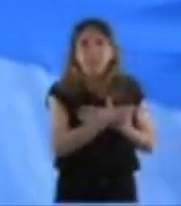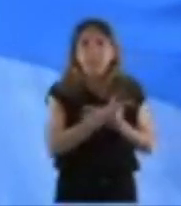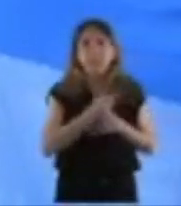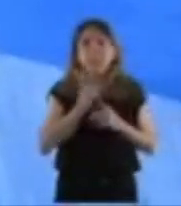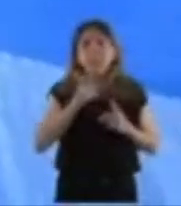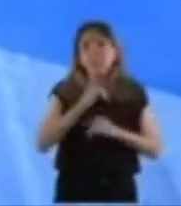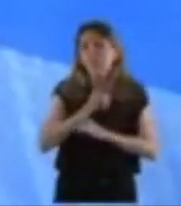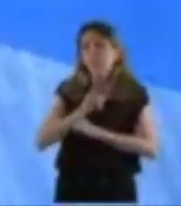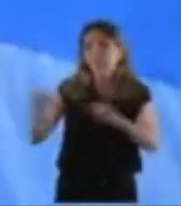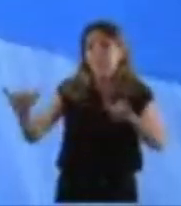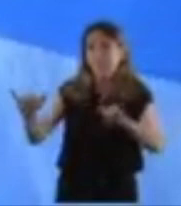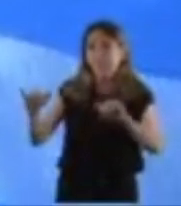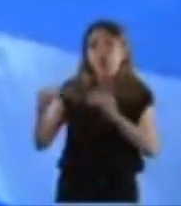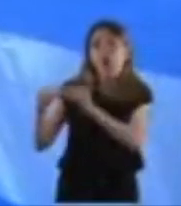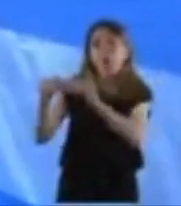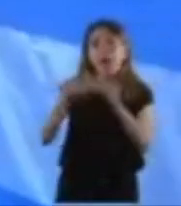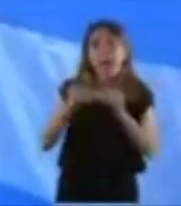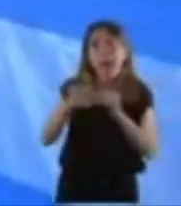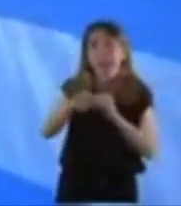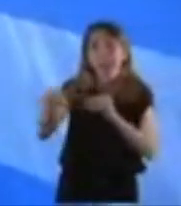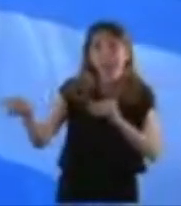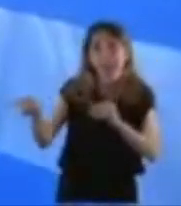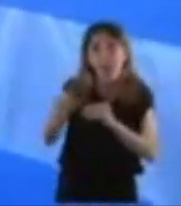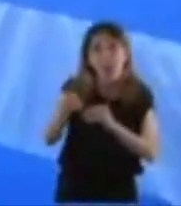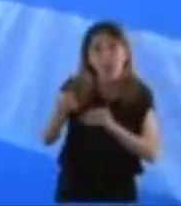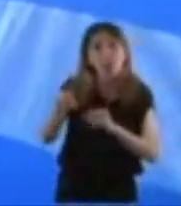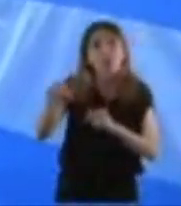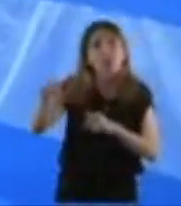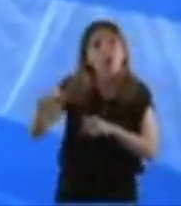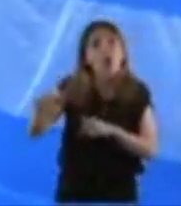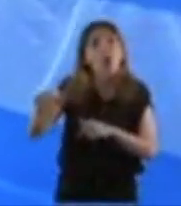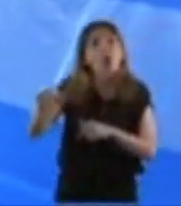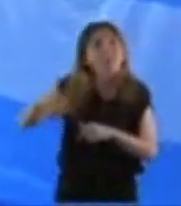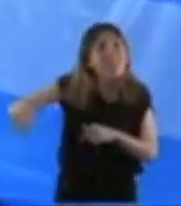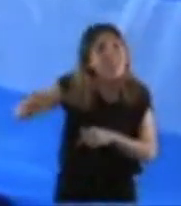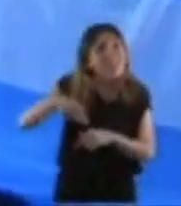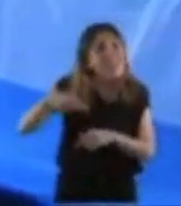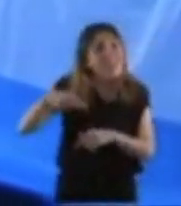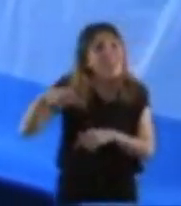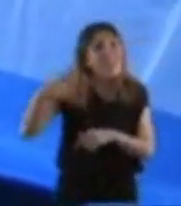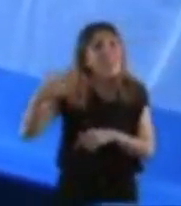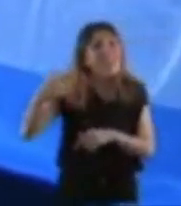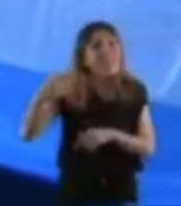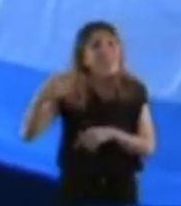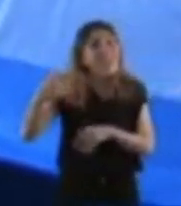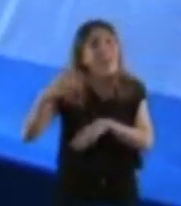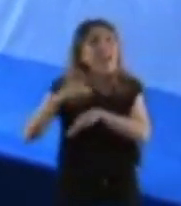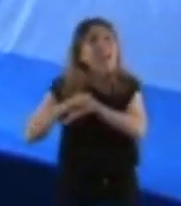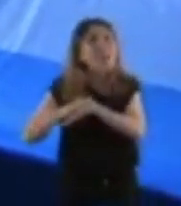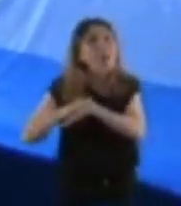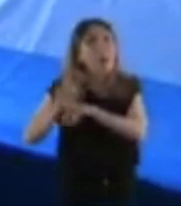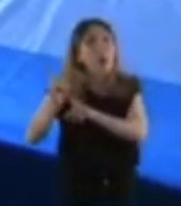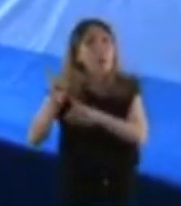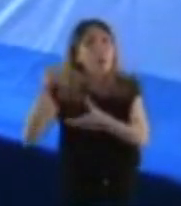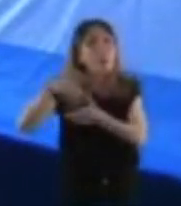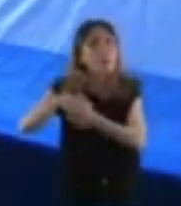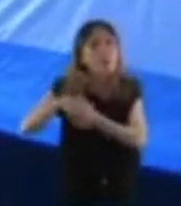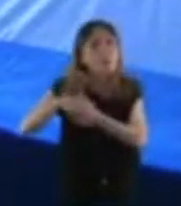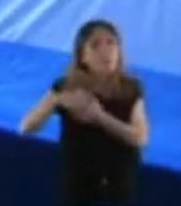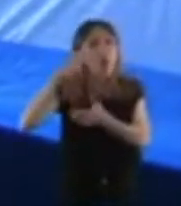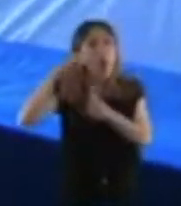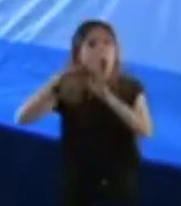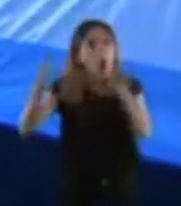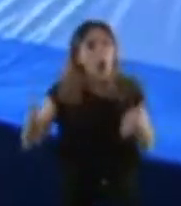decirle a sus compañeros que hoy tienen la responsabilidad de ocupar una banca nacional